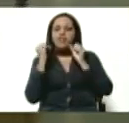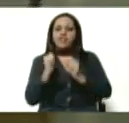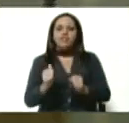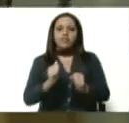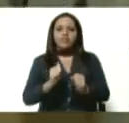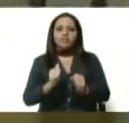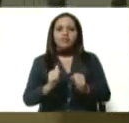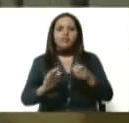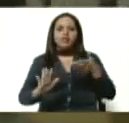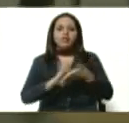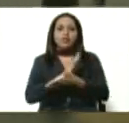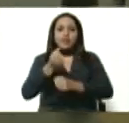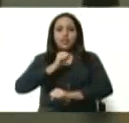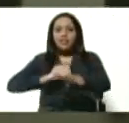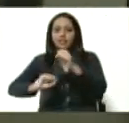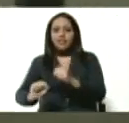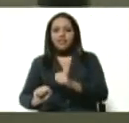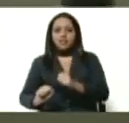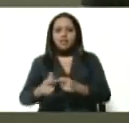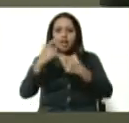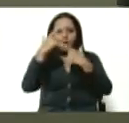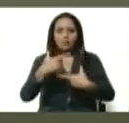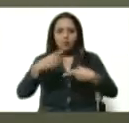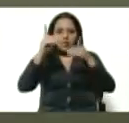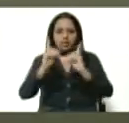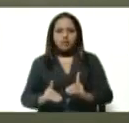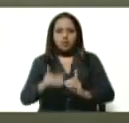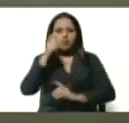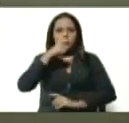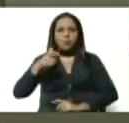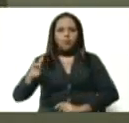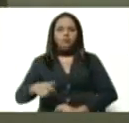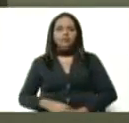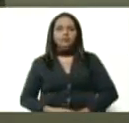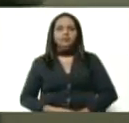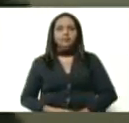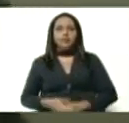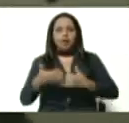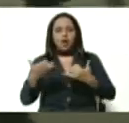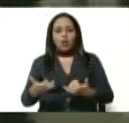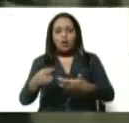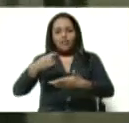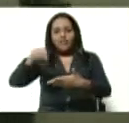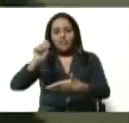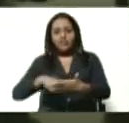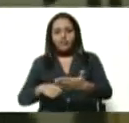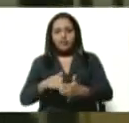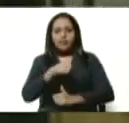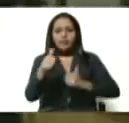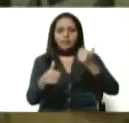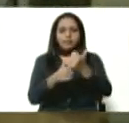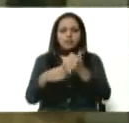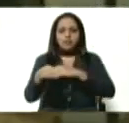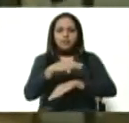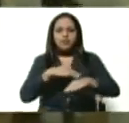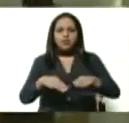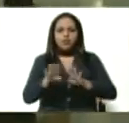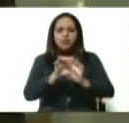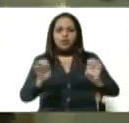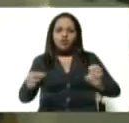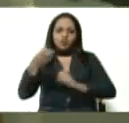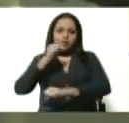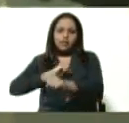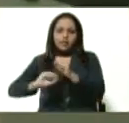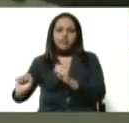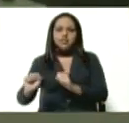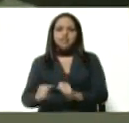en defensa de la soberanía y la autodeterminación Ciudadano de nuestro almirante pueblo. Almirante Eladio Jiménez Ratia, viceministro de Educación para la Defensa.